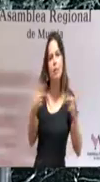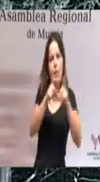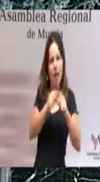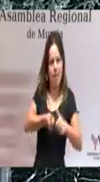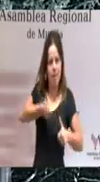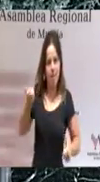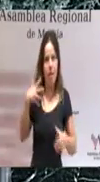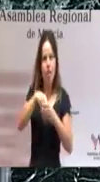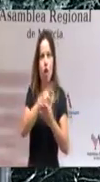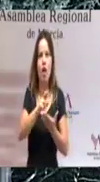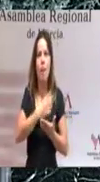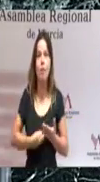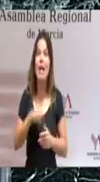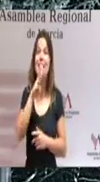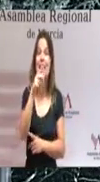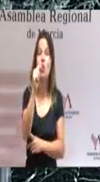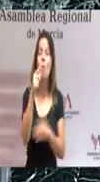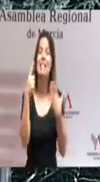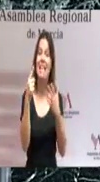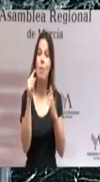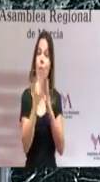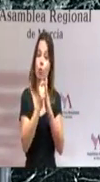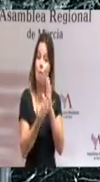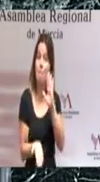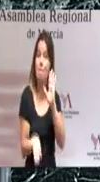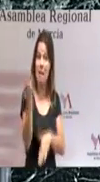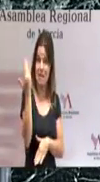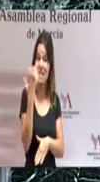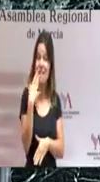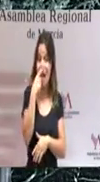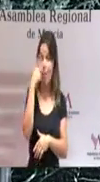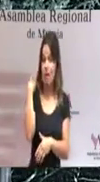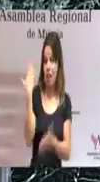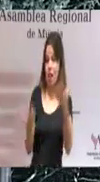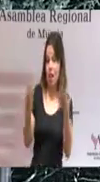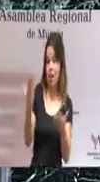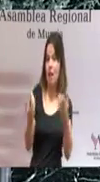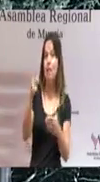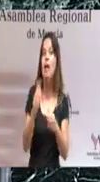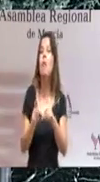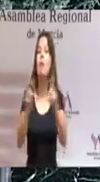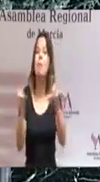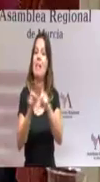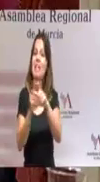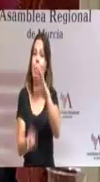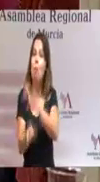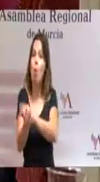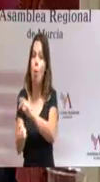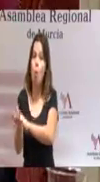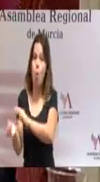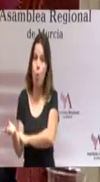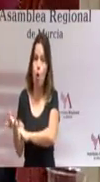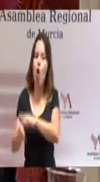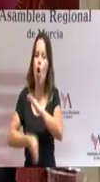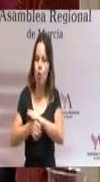región de Murcia, 3,6 puntos más que el año anterior. Y la creación neta de empresas